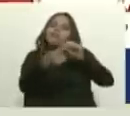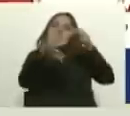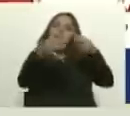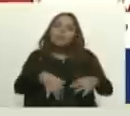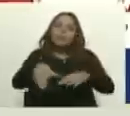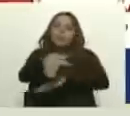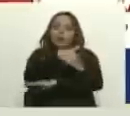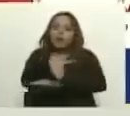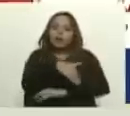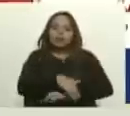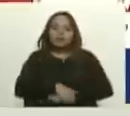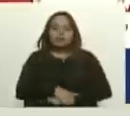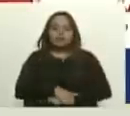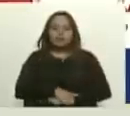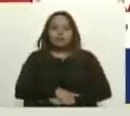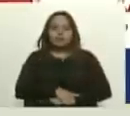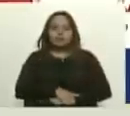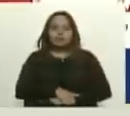calle.